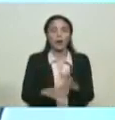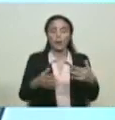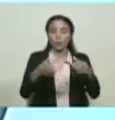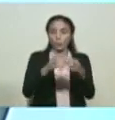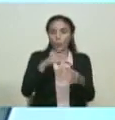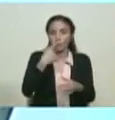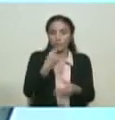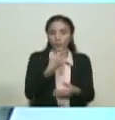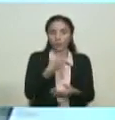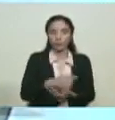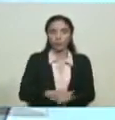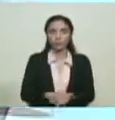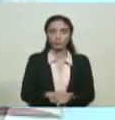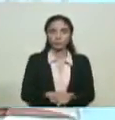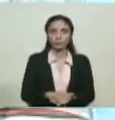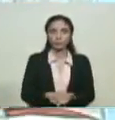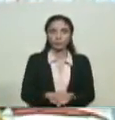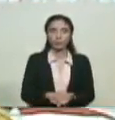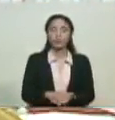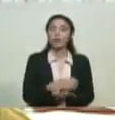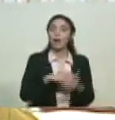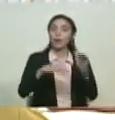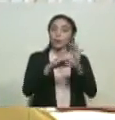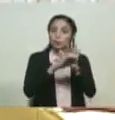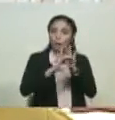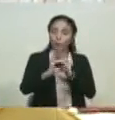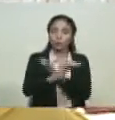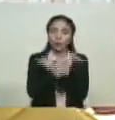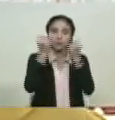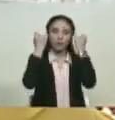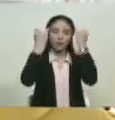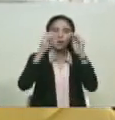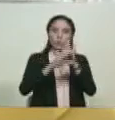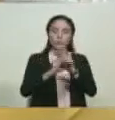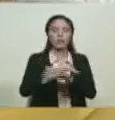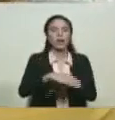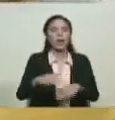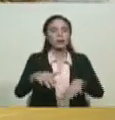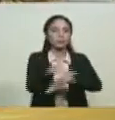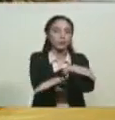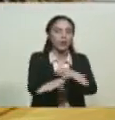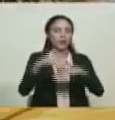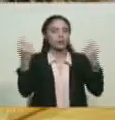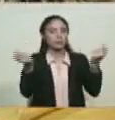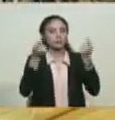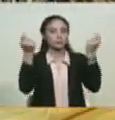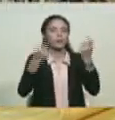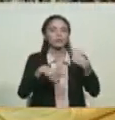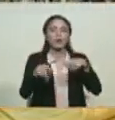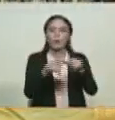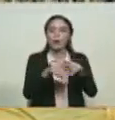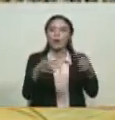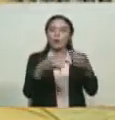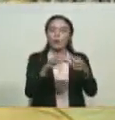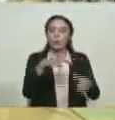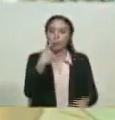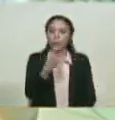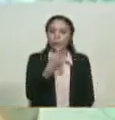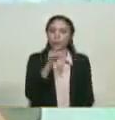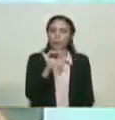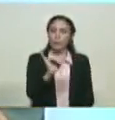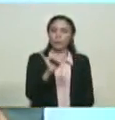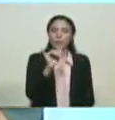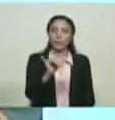cuando llamamos al combate por la constituyente de los primeros que salieron a las calles la juve la juve